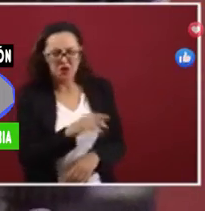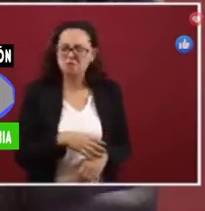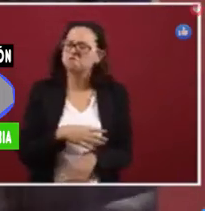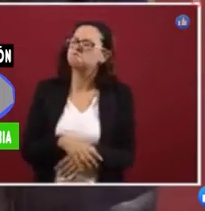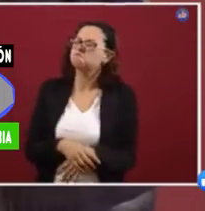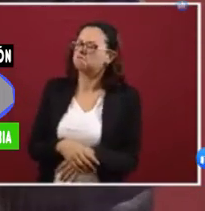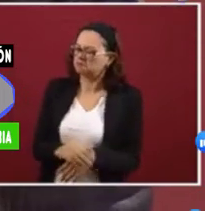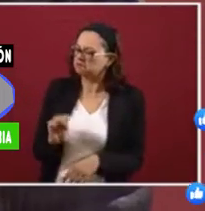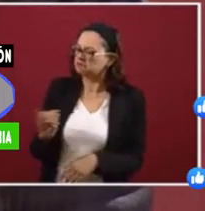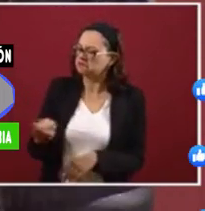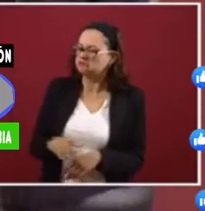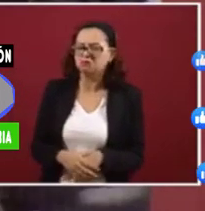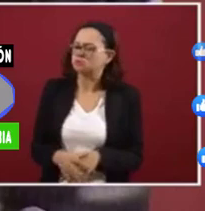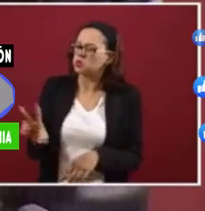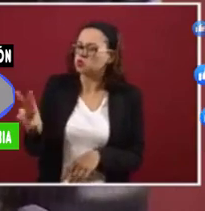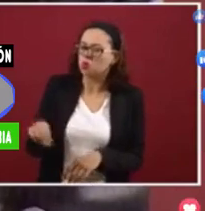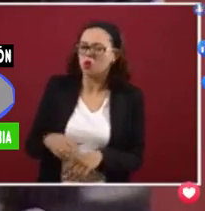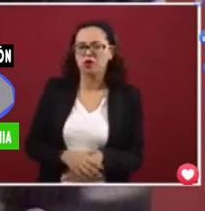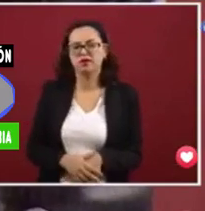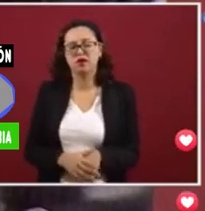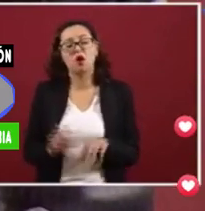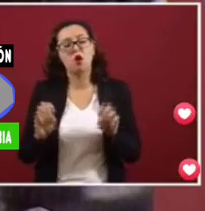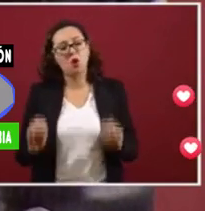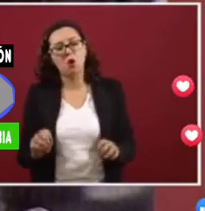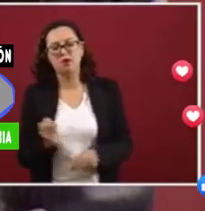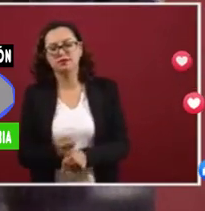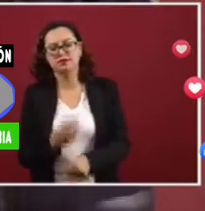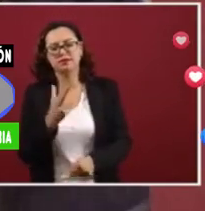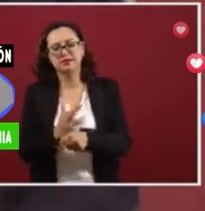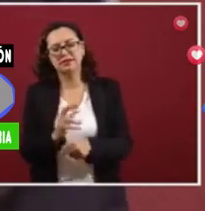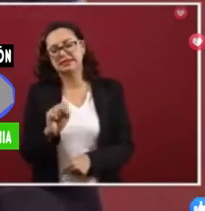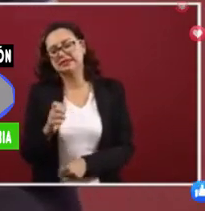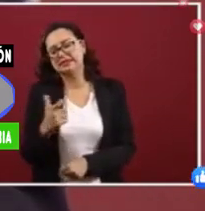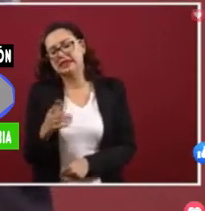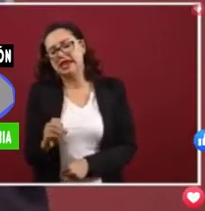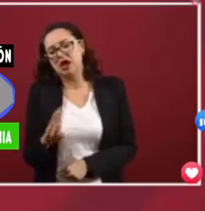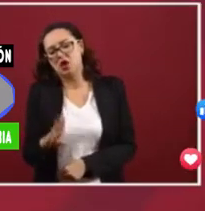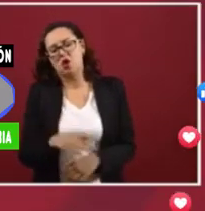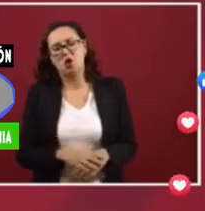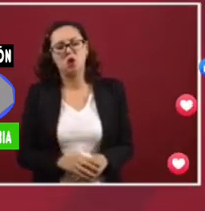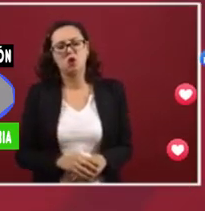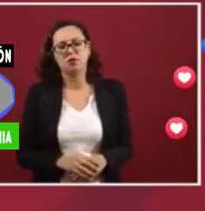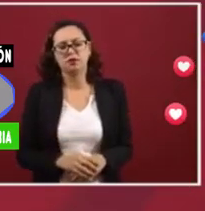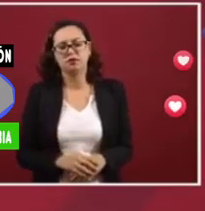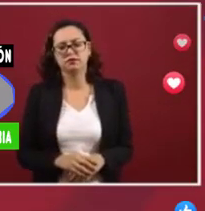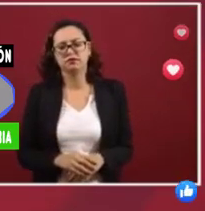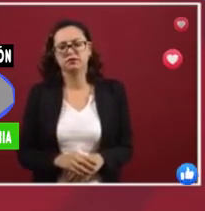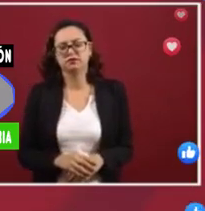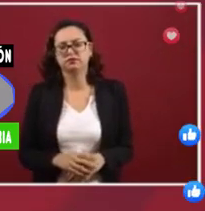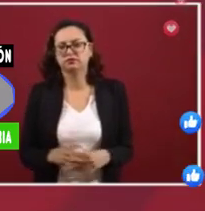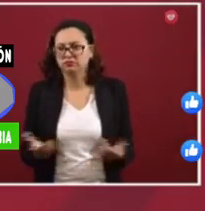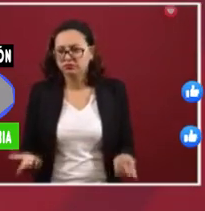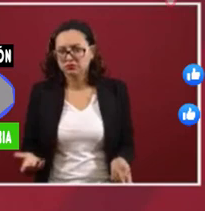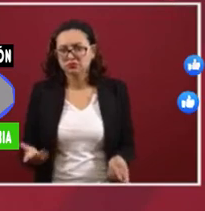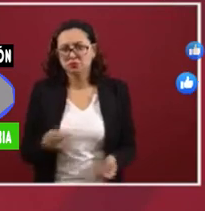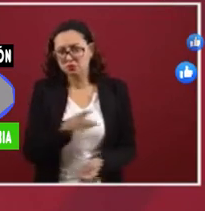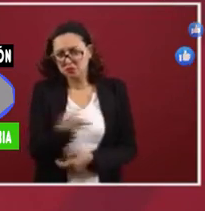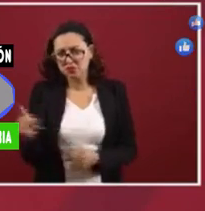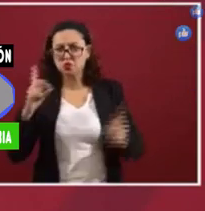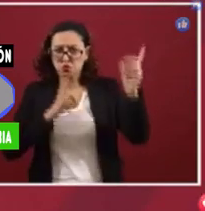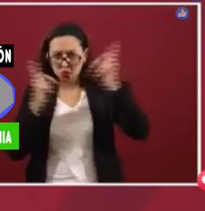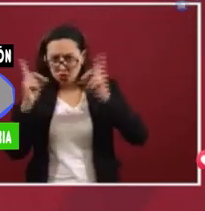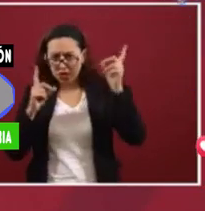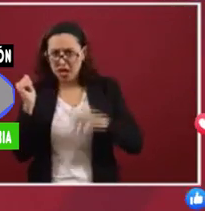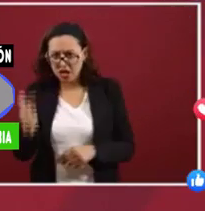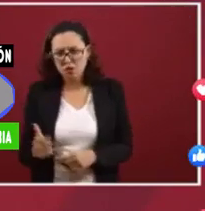al secretario de gobernación pregúntenle a licenciado alga sánchez cordero